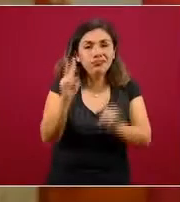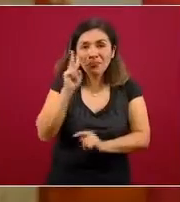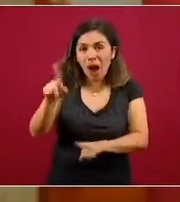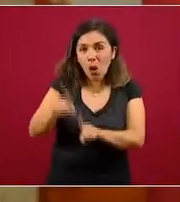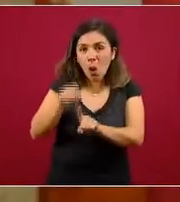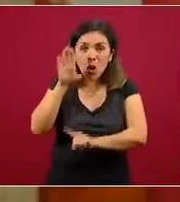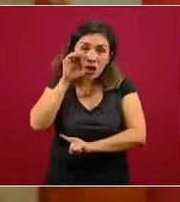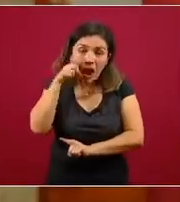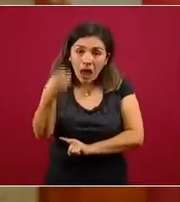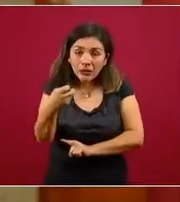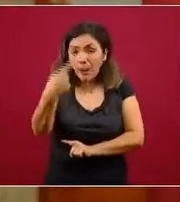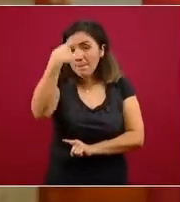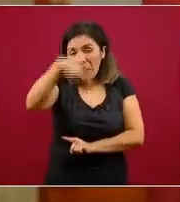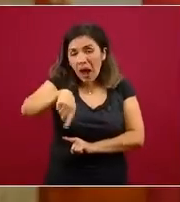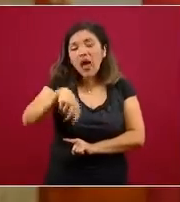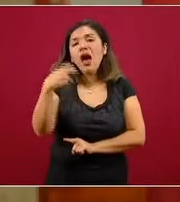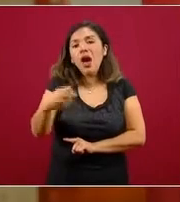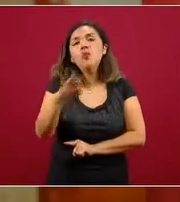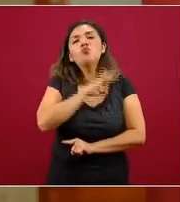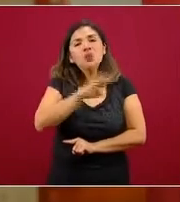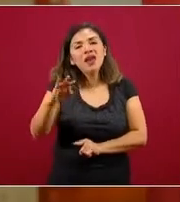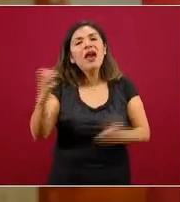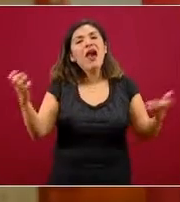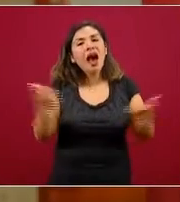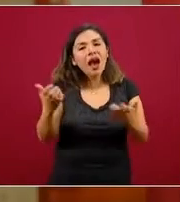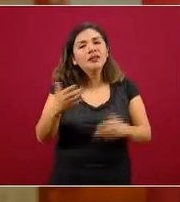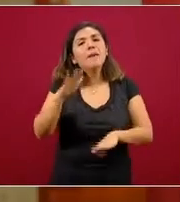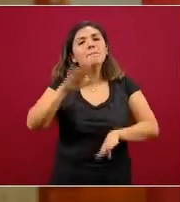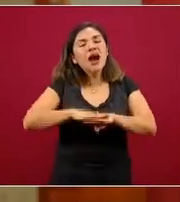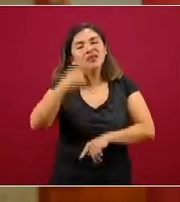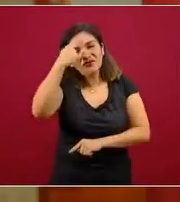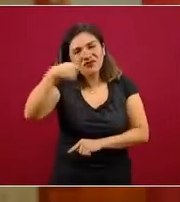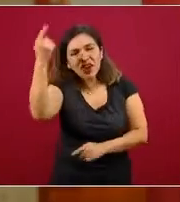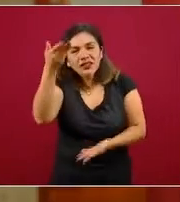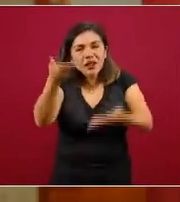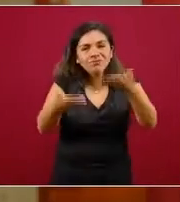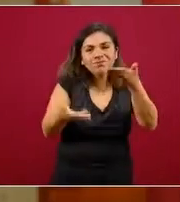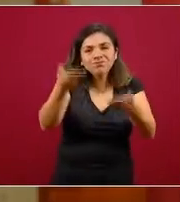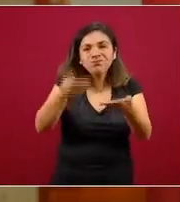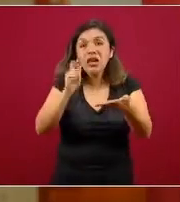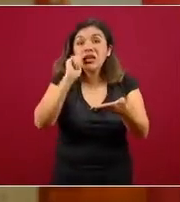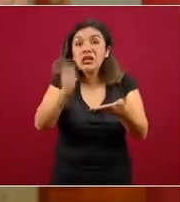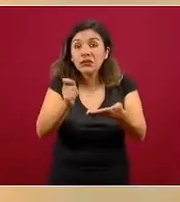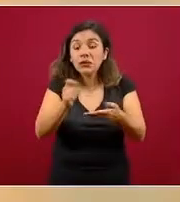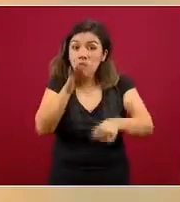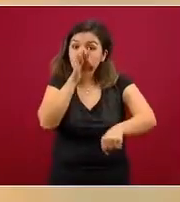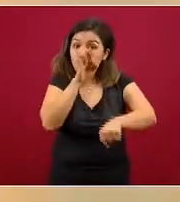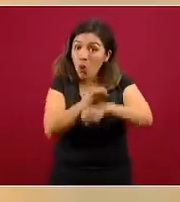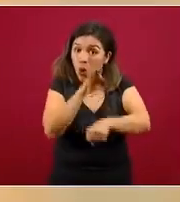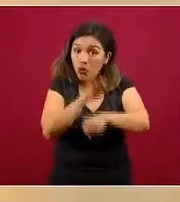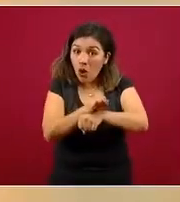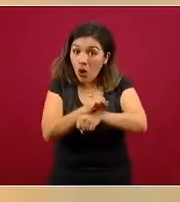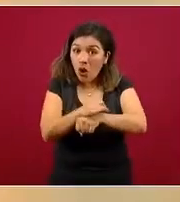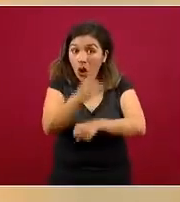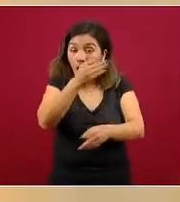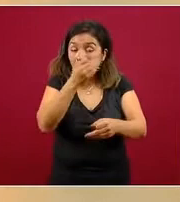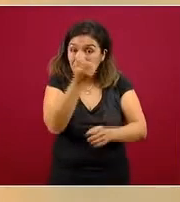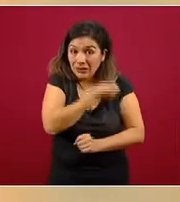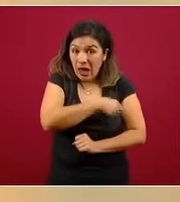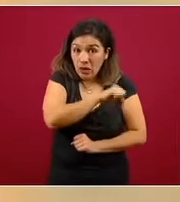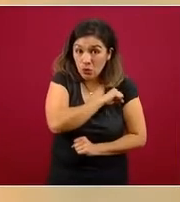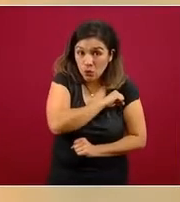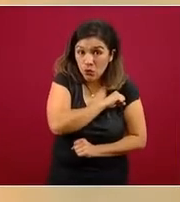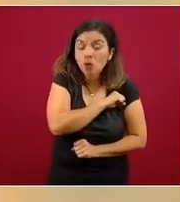naranja, esto para poder siempre lograr el balance entre lo que es la protección a la